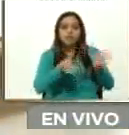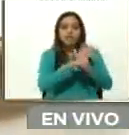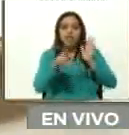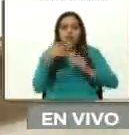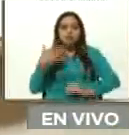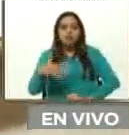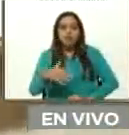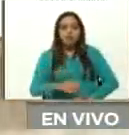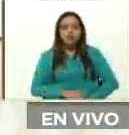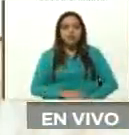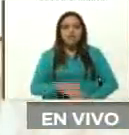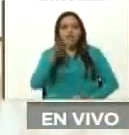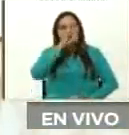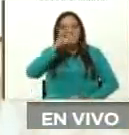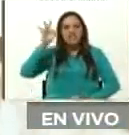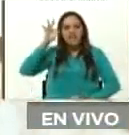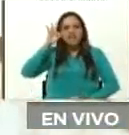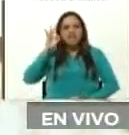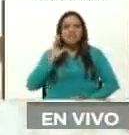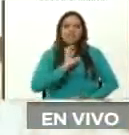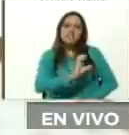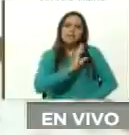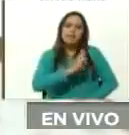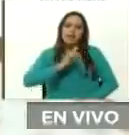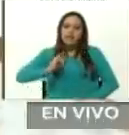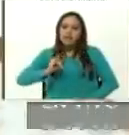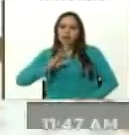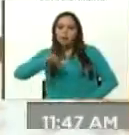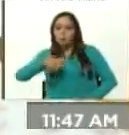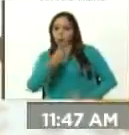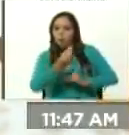Fiscalía de la CPI podrá hacer